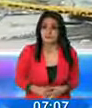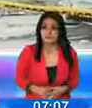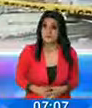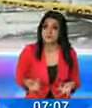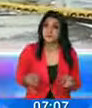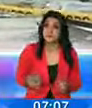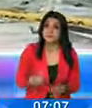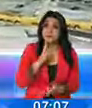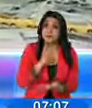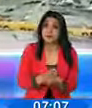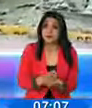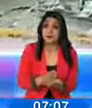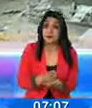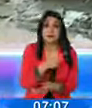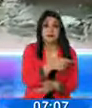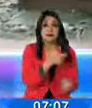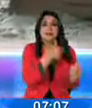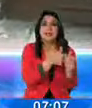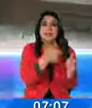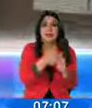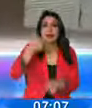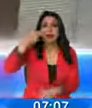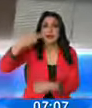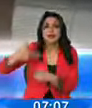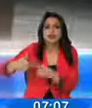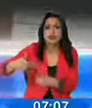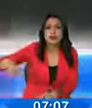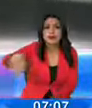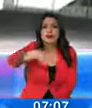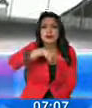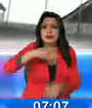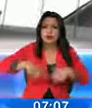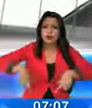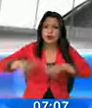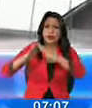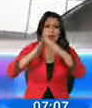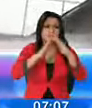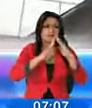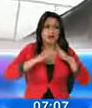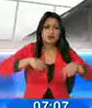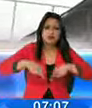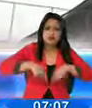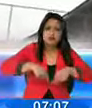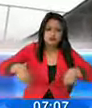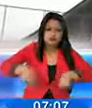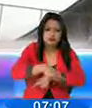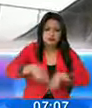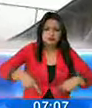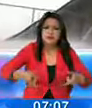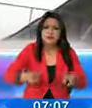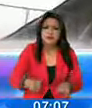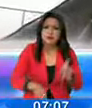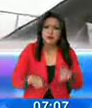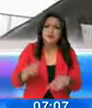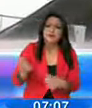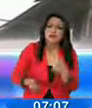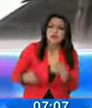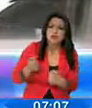cuenta porque aparte hay una gasolinera al lado y es un lugar residencial, hay mucho tránsito, hubo varias afectaciones inclusive de